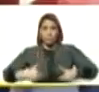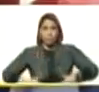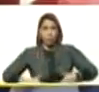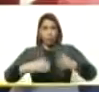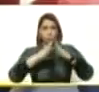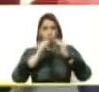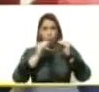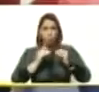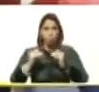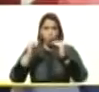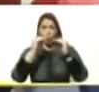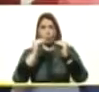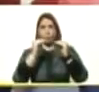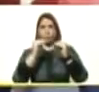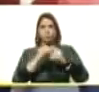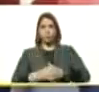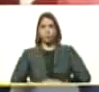todos.